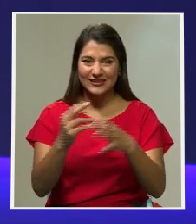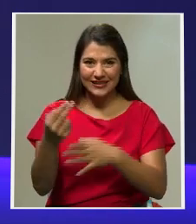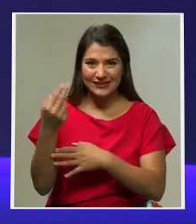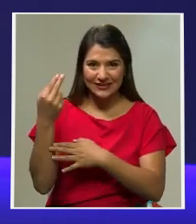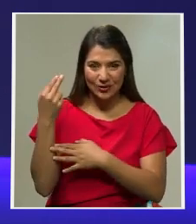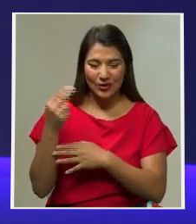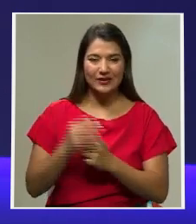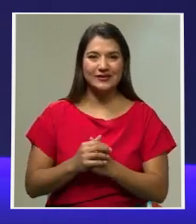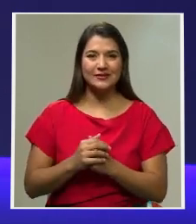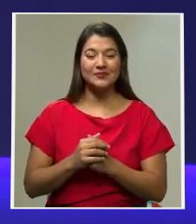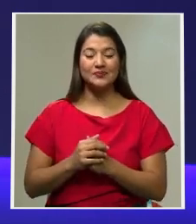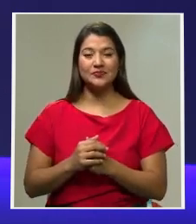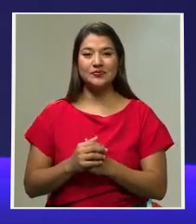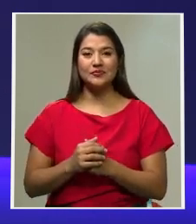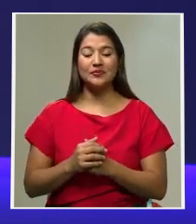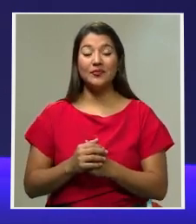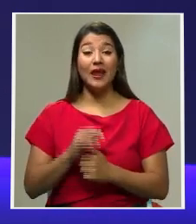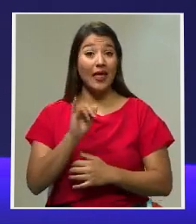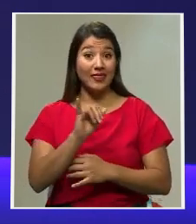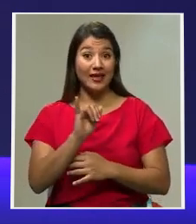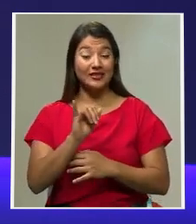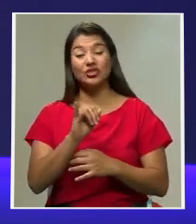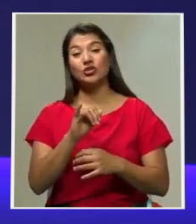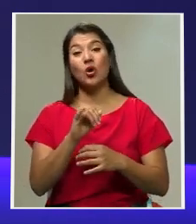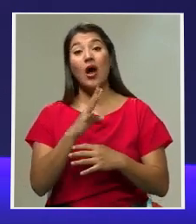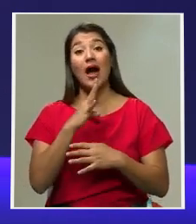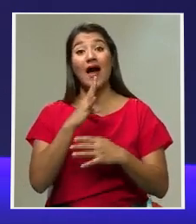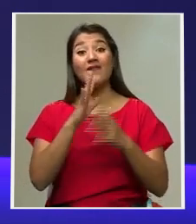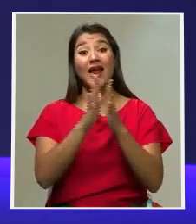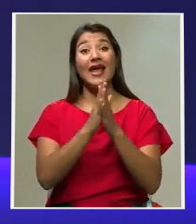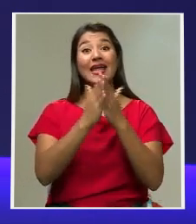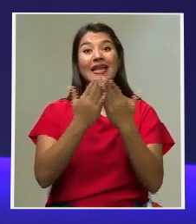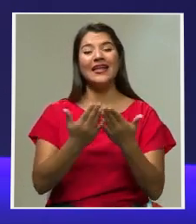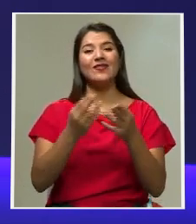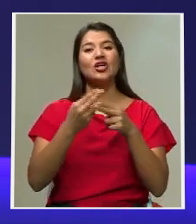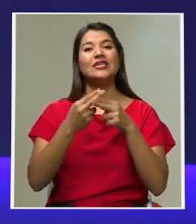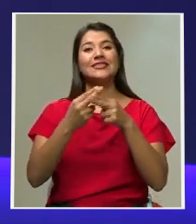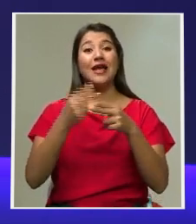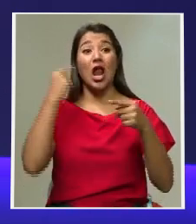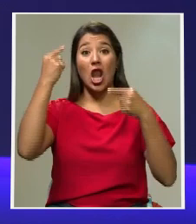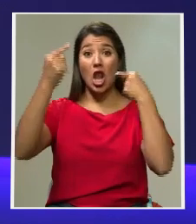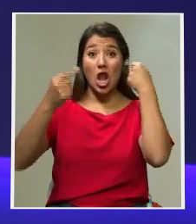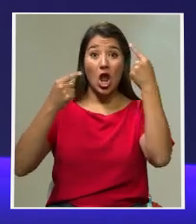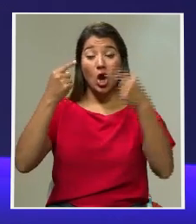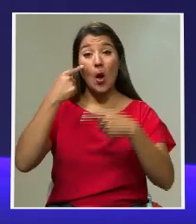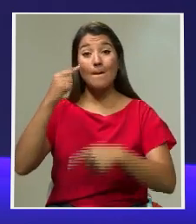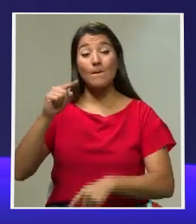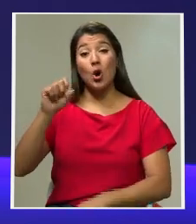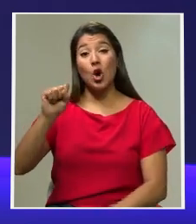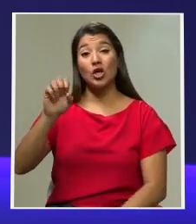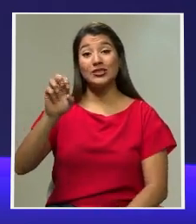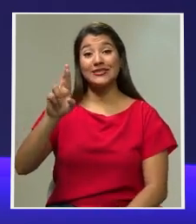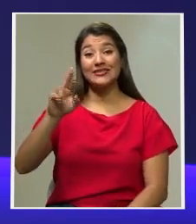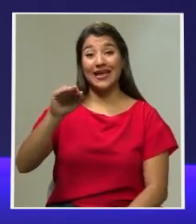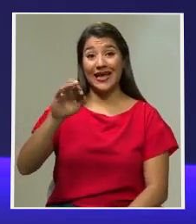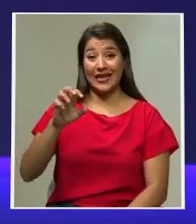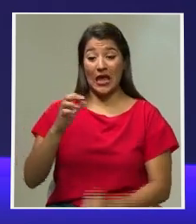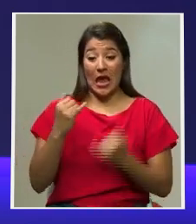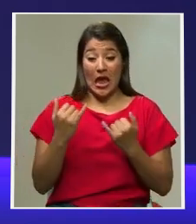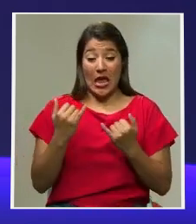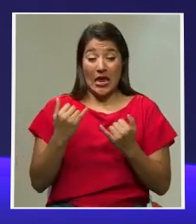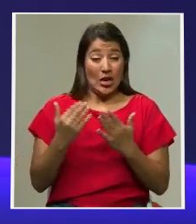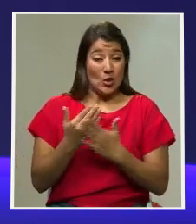eso, en parte, trata el libro Locos por las series, que están apenas sacando del horno María